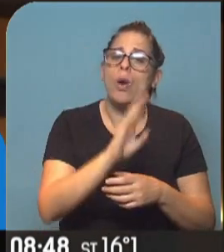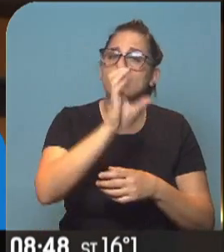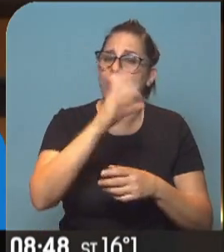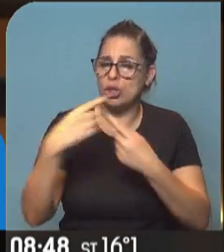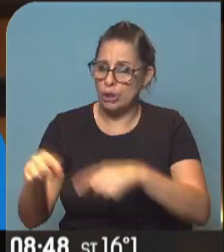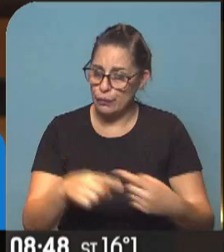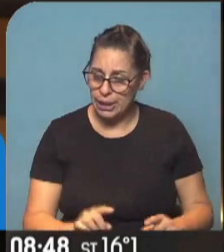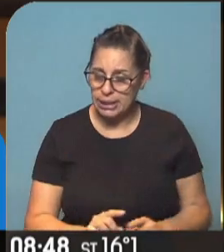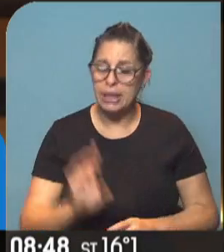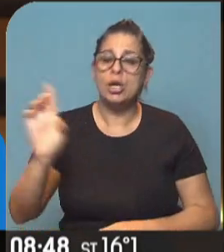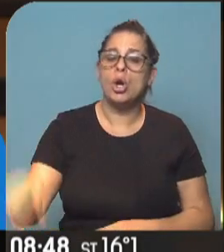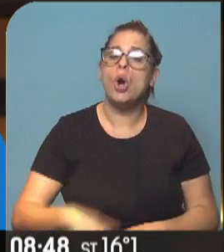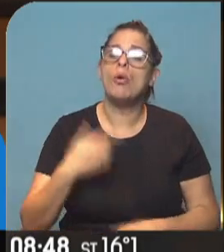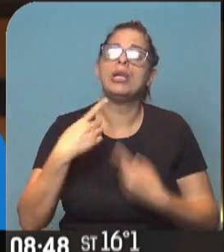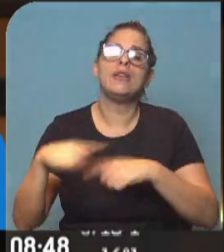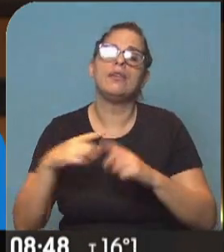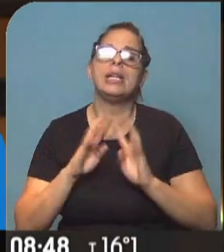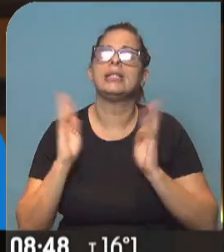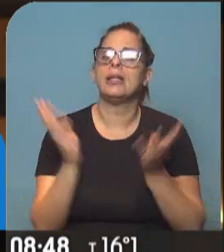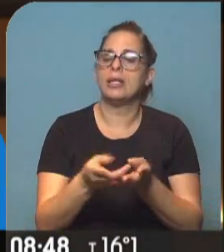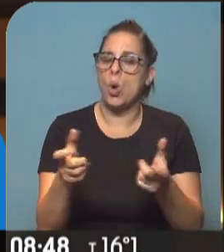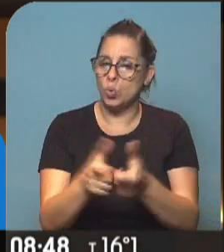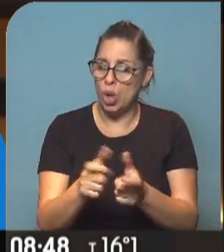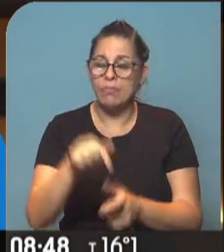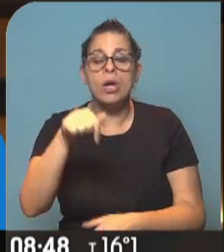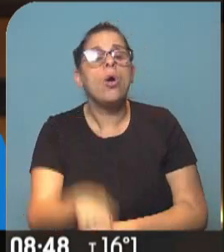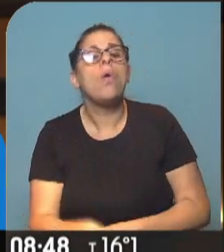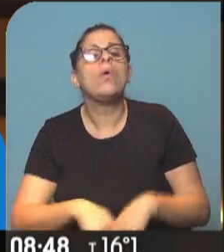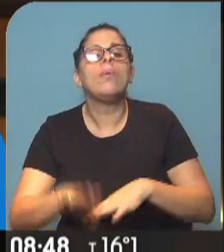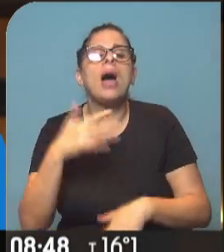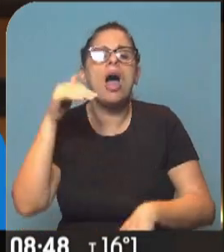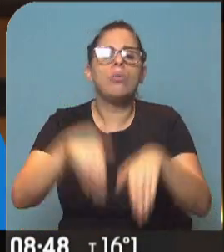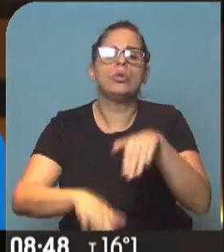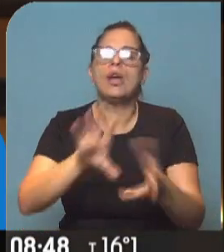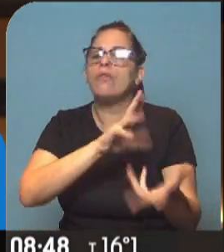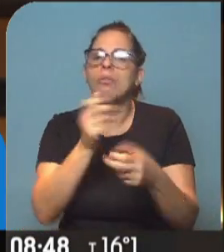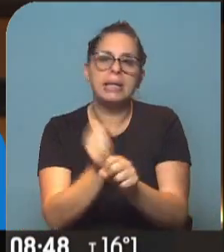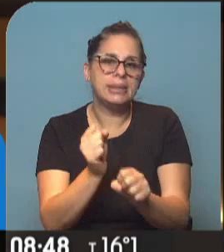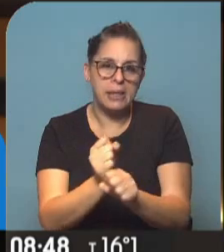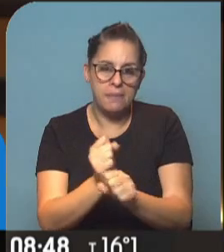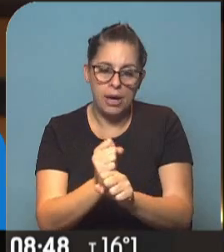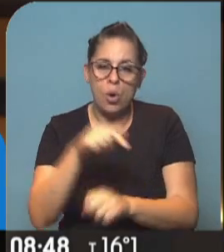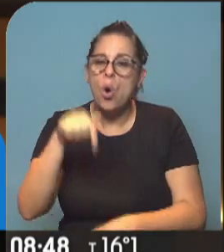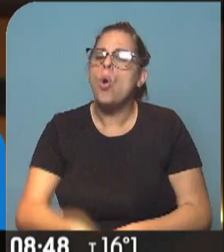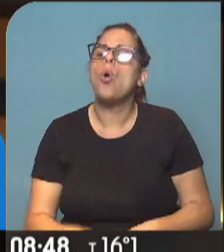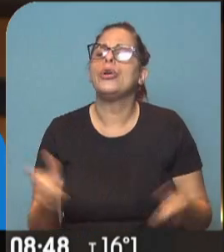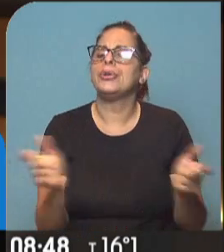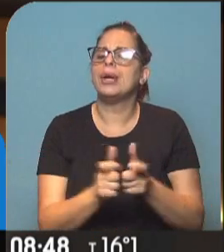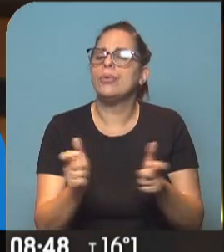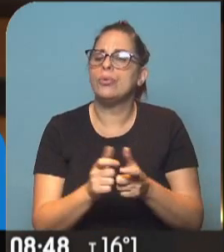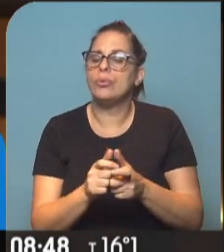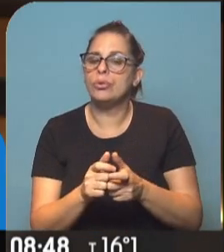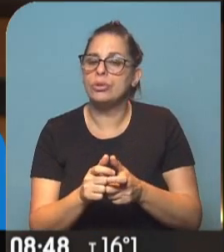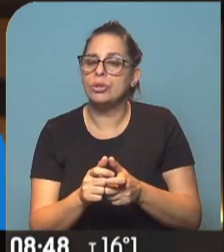cuatro comisiones a través de diferentes plenarios hoy lo que vamos a hacer es votar esa metodología por eso va a ser una reunión sin